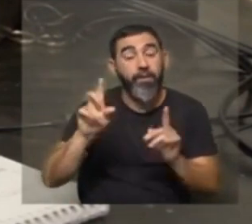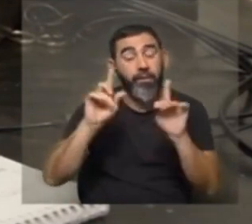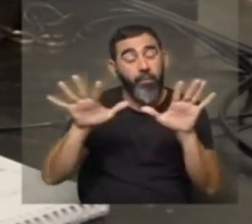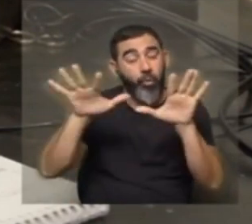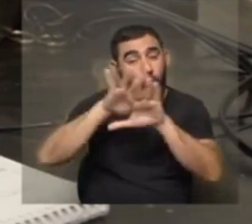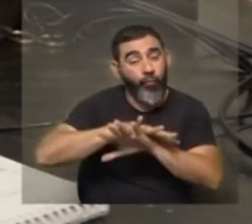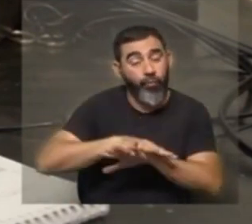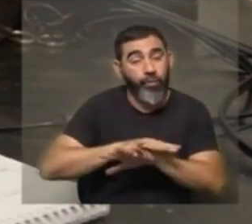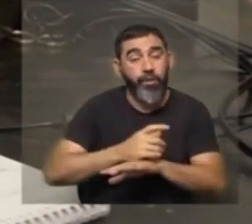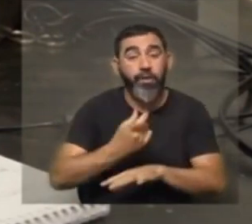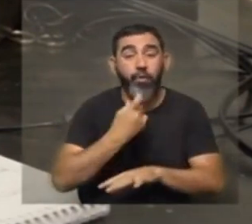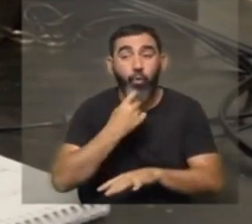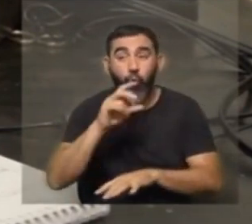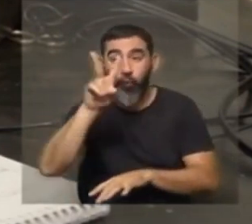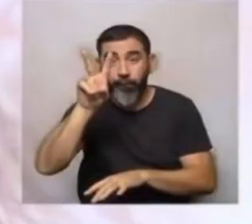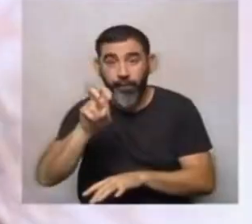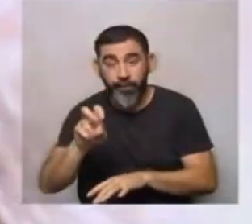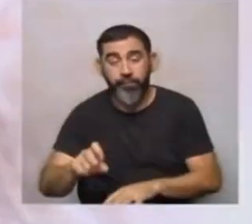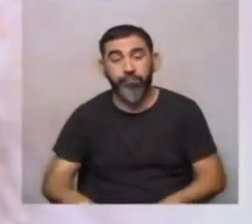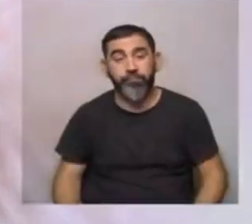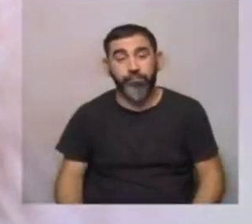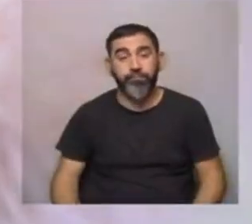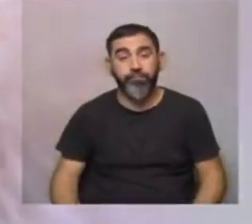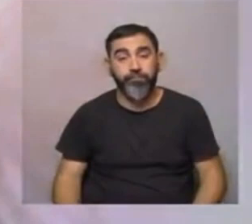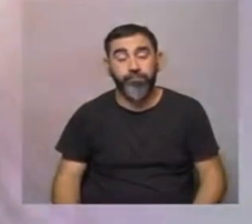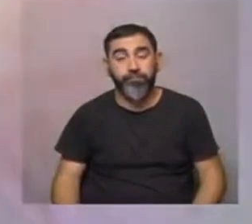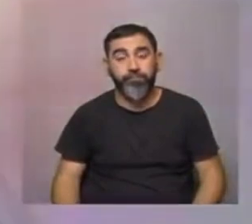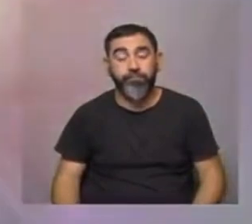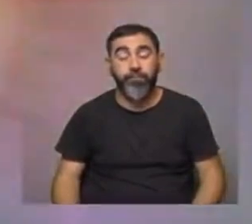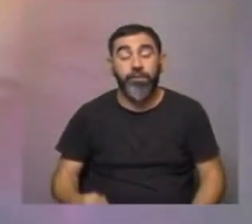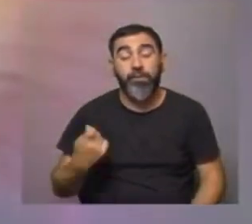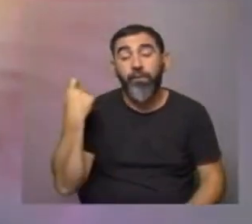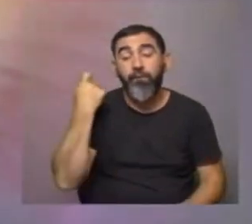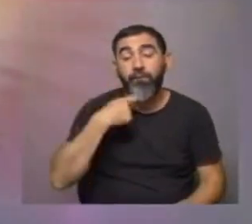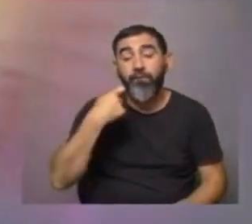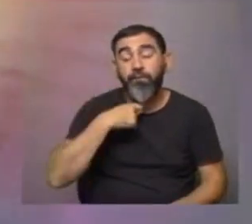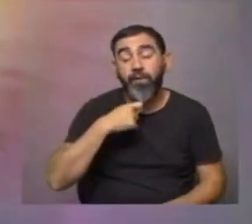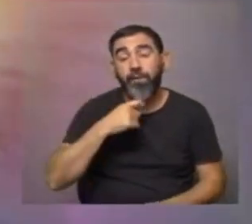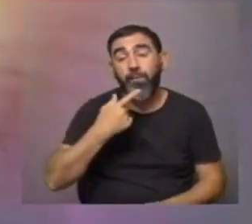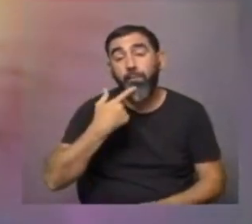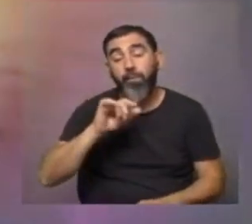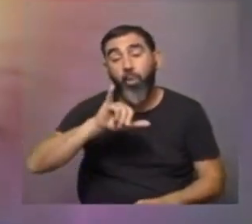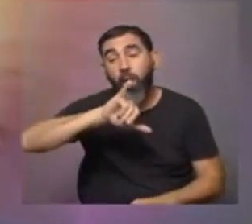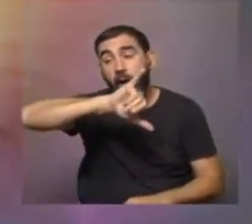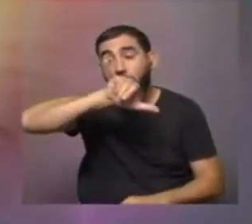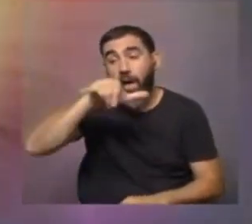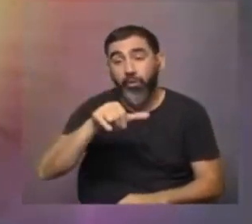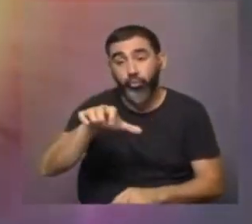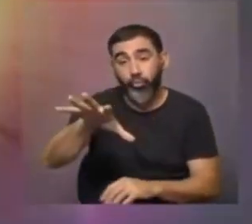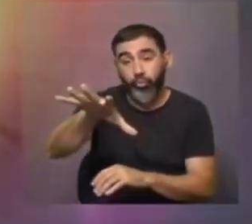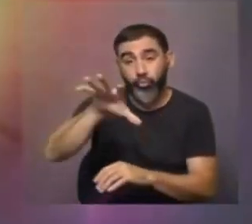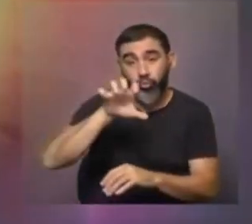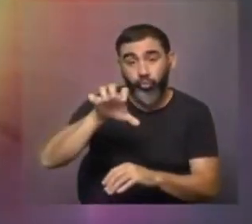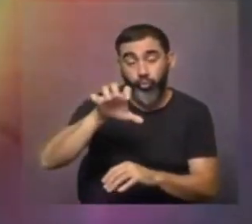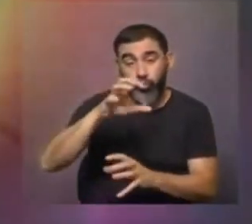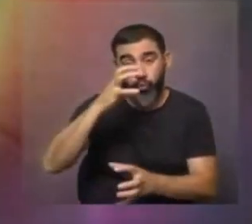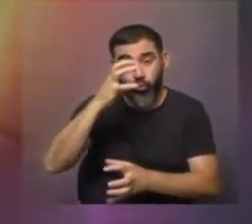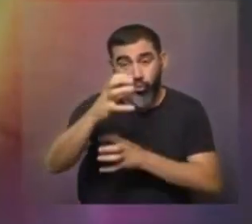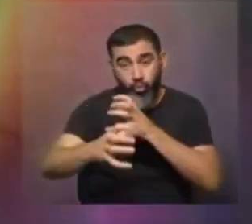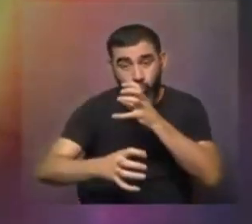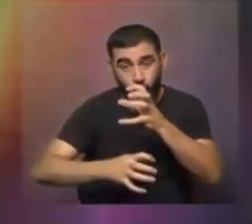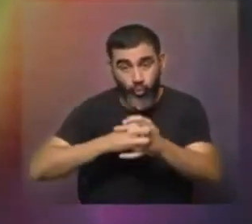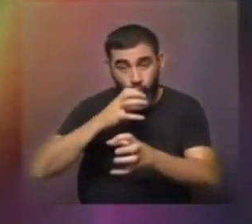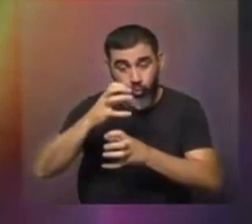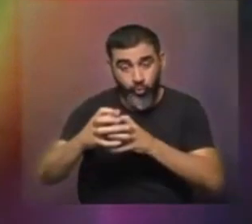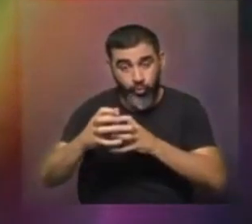podemos confundir el verde con el rojo. Y cuando nos faltan los fotorreceptores que son sensibles, los conos